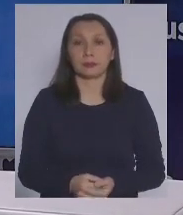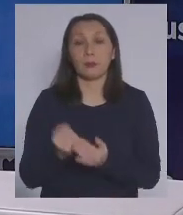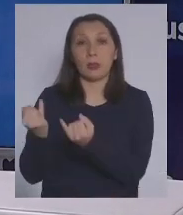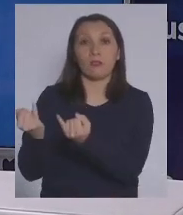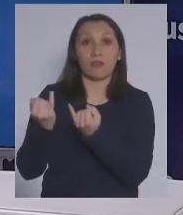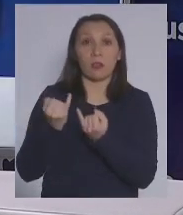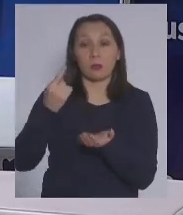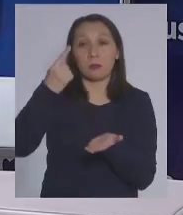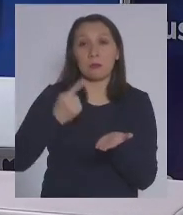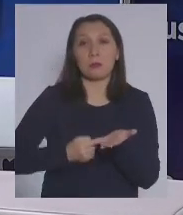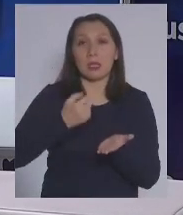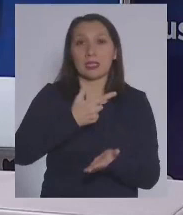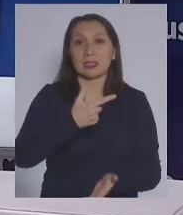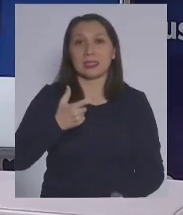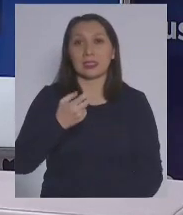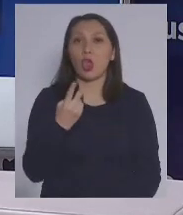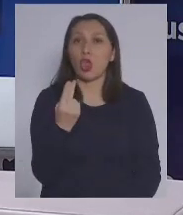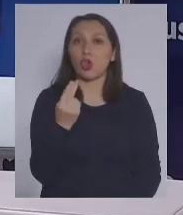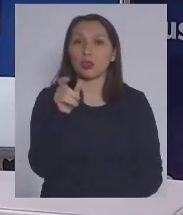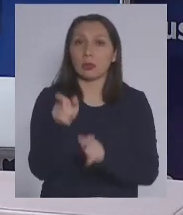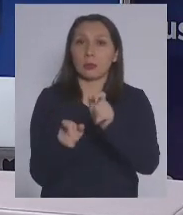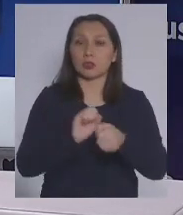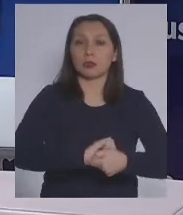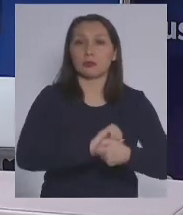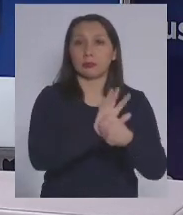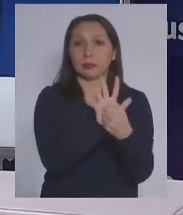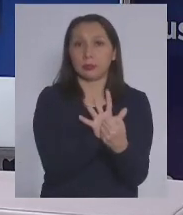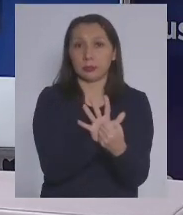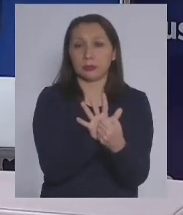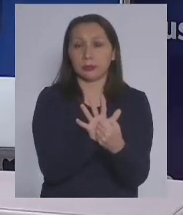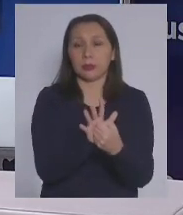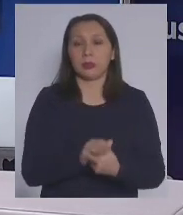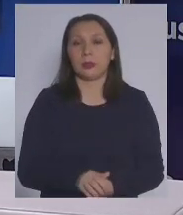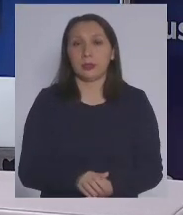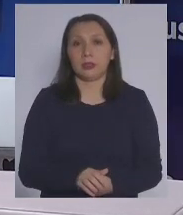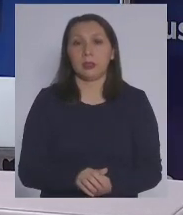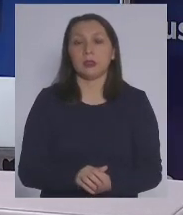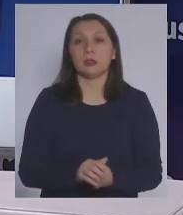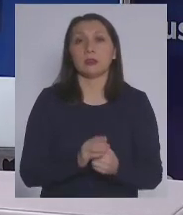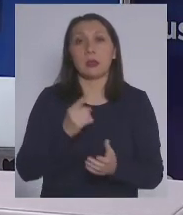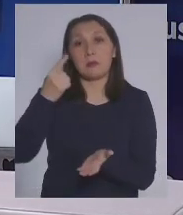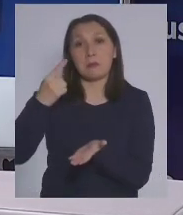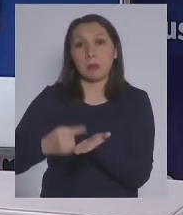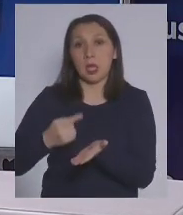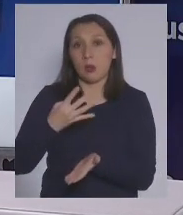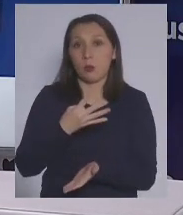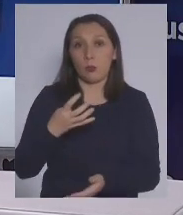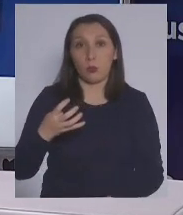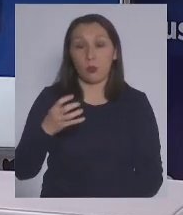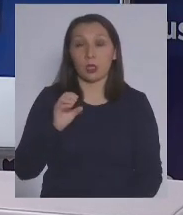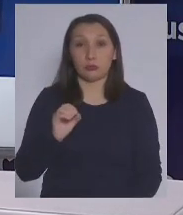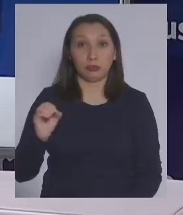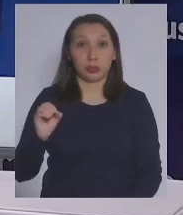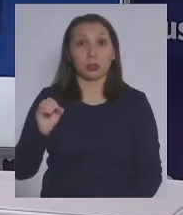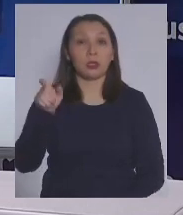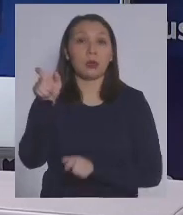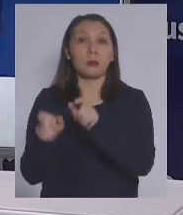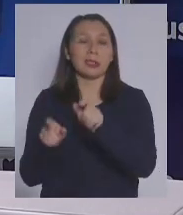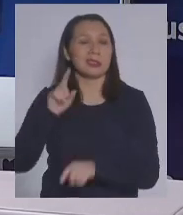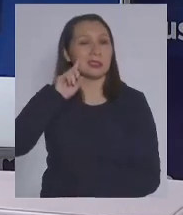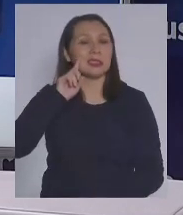reportaron mil 712 casos nuevos de kobe 19 siendo 1400 personas